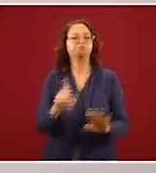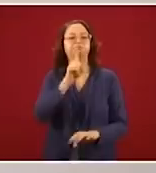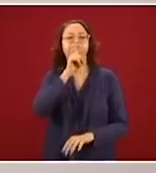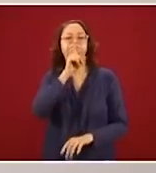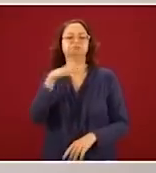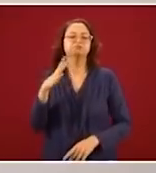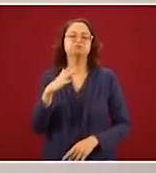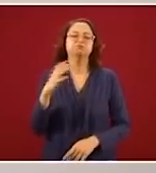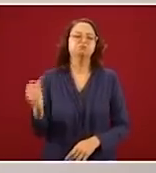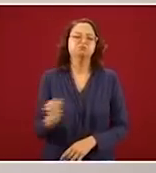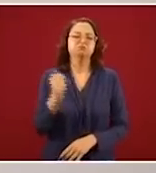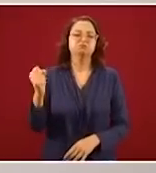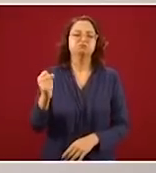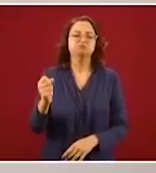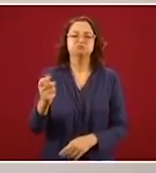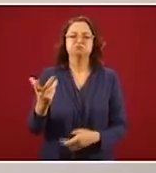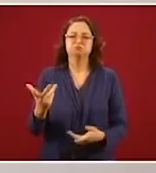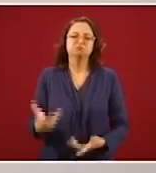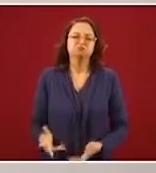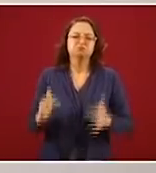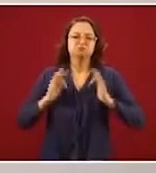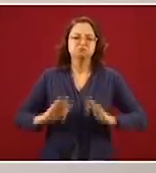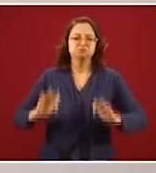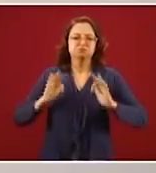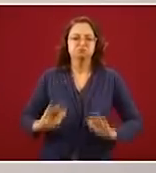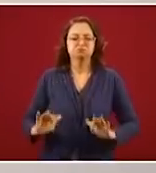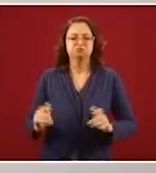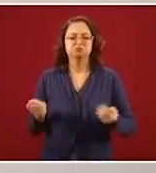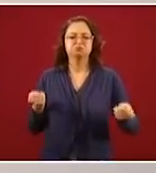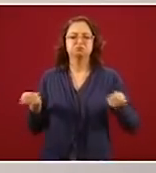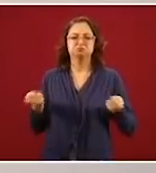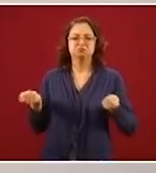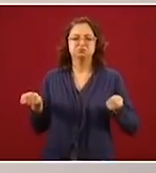Hay la instrucción de que no se utilice la fuerza.